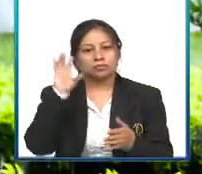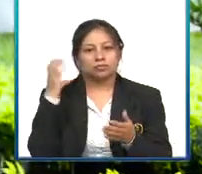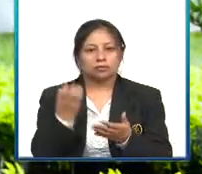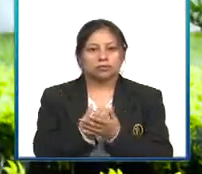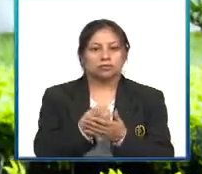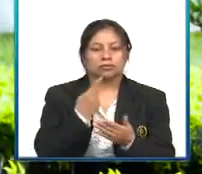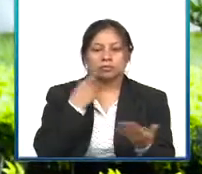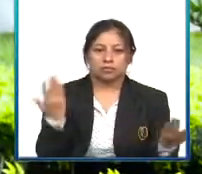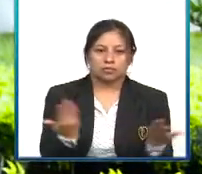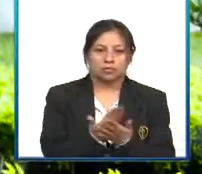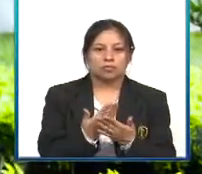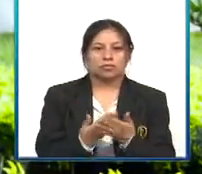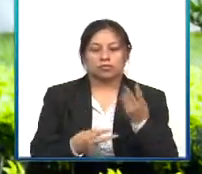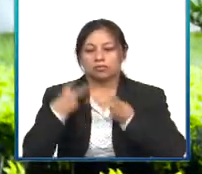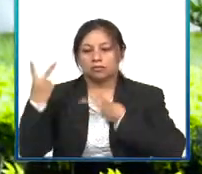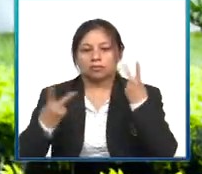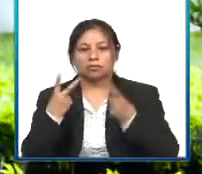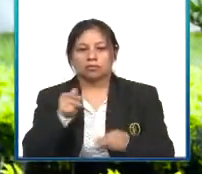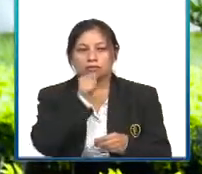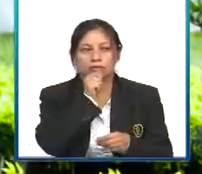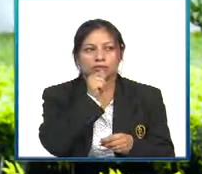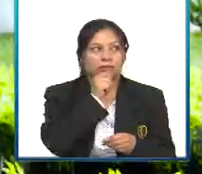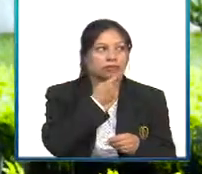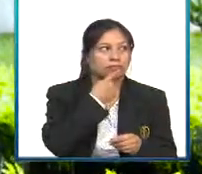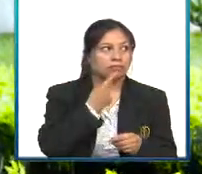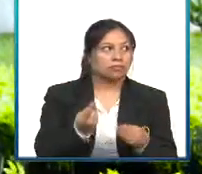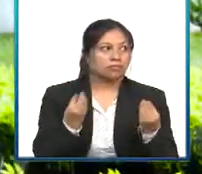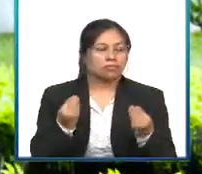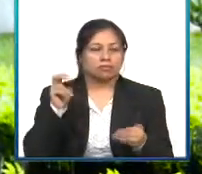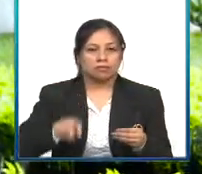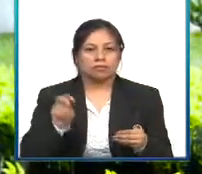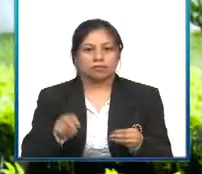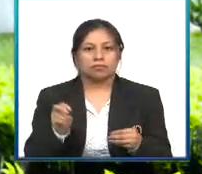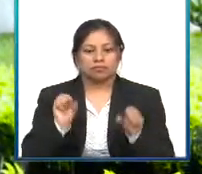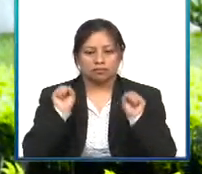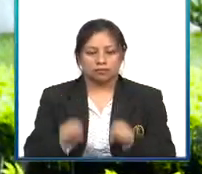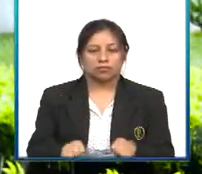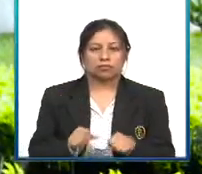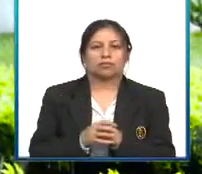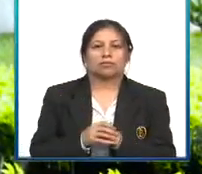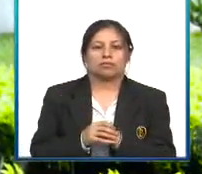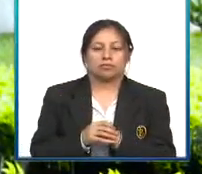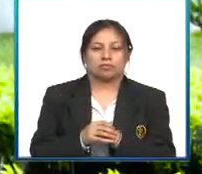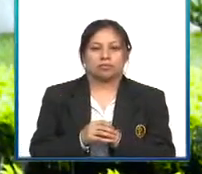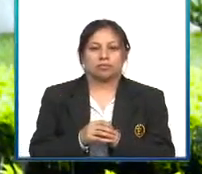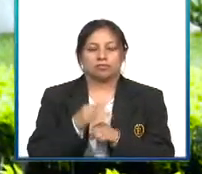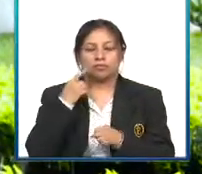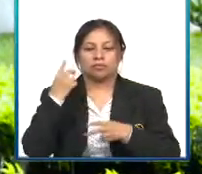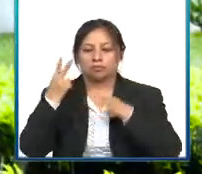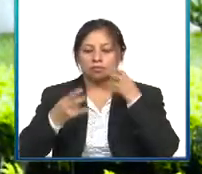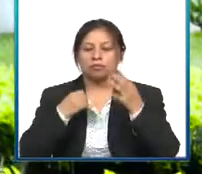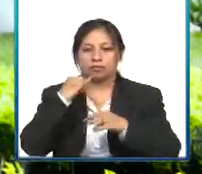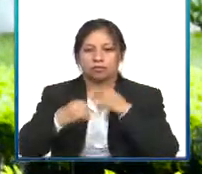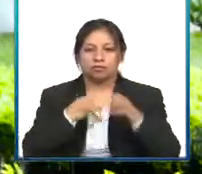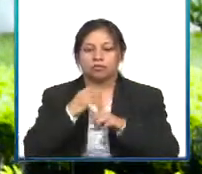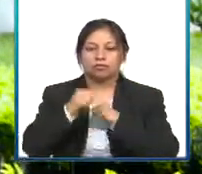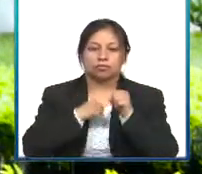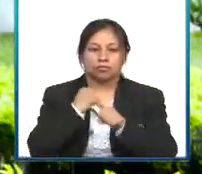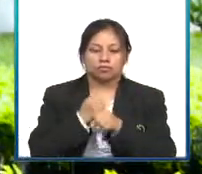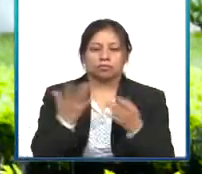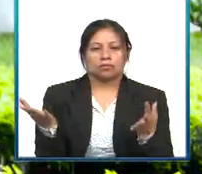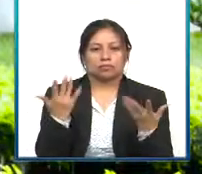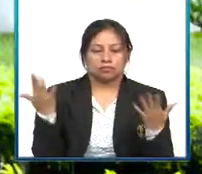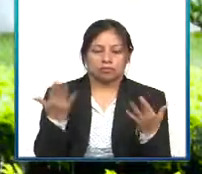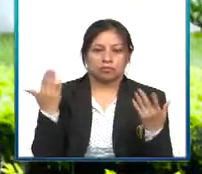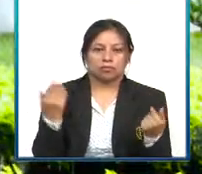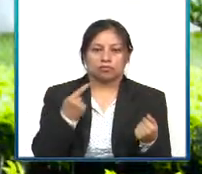un nuevo modelo que puede beneficiar a todo el sector privado que tiene tanta necesidad para poder darle turismo internacional el próximo año, que es lo que